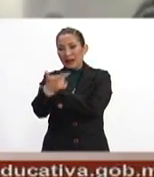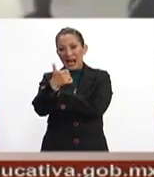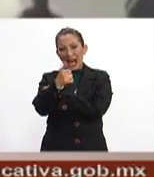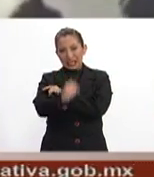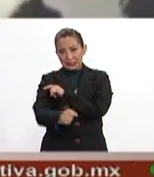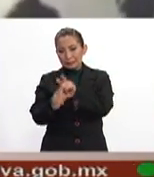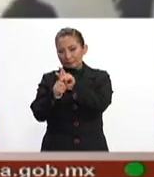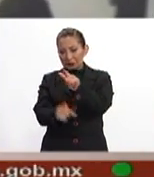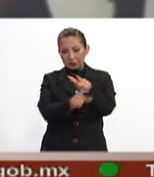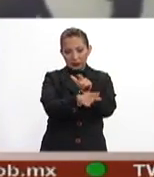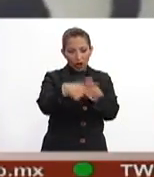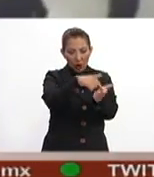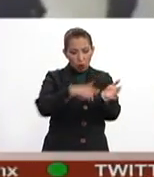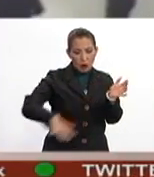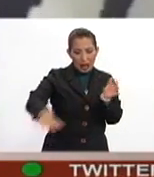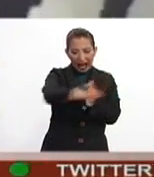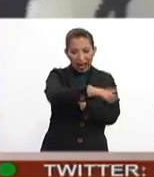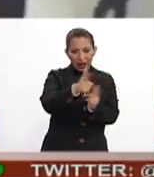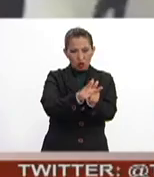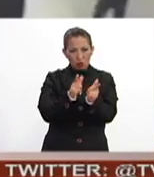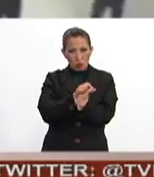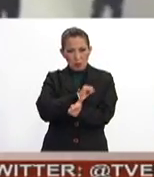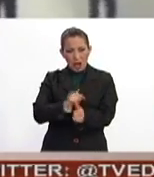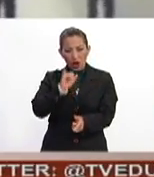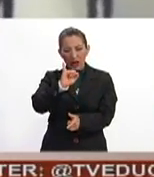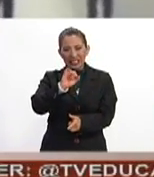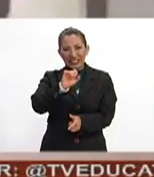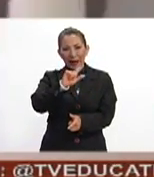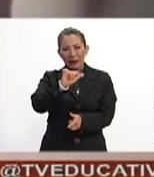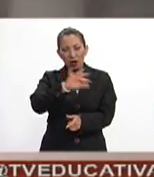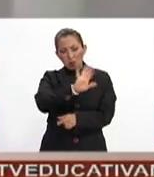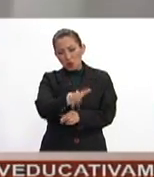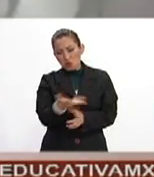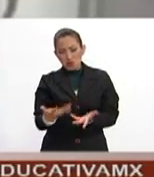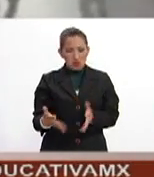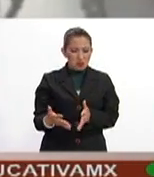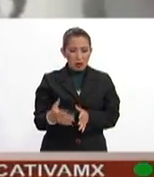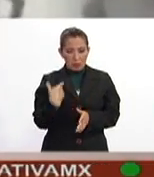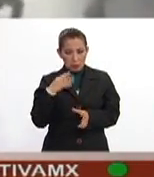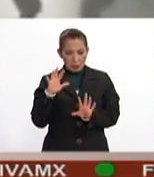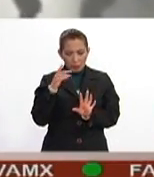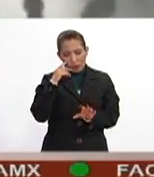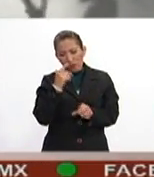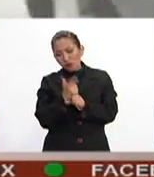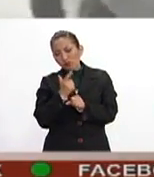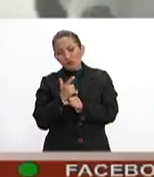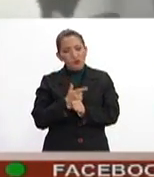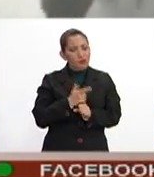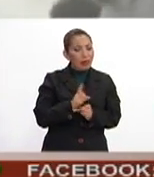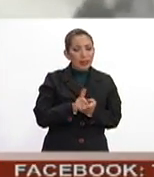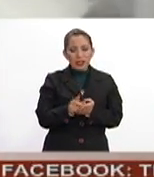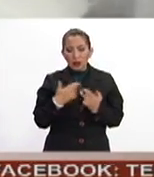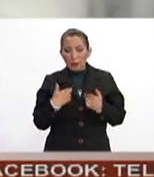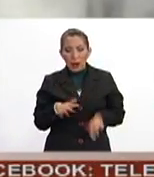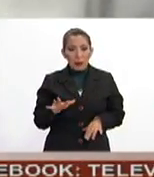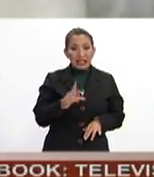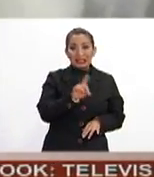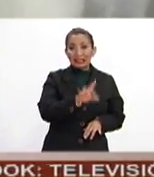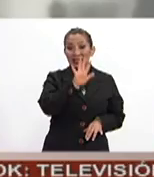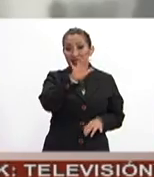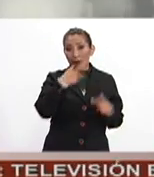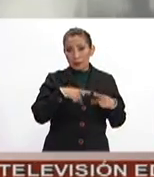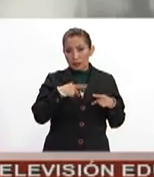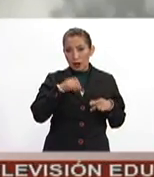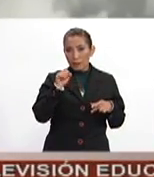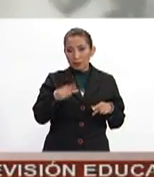gases sobre zonas de influencia del Estado Islámico, en donde habrían muerto por lo menos, según los observatorios de derechos humanos, al menos